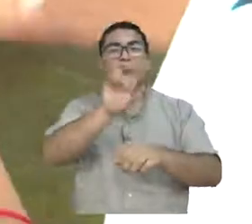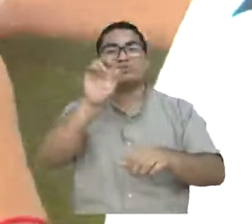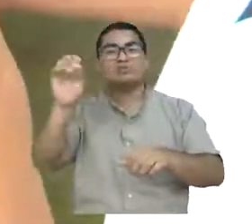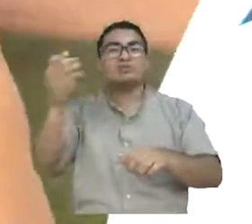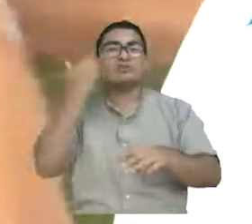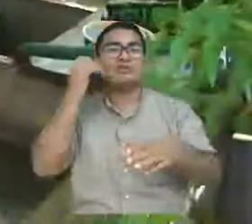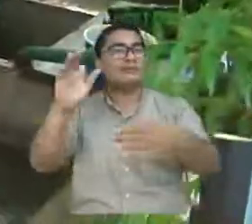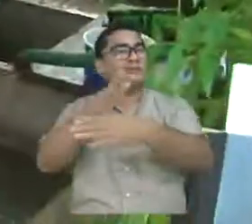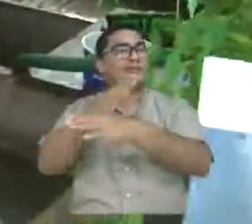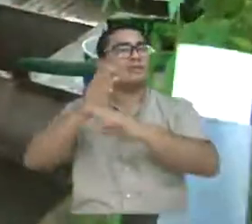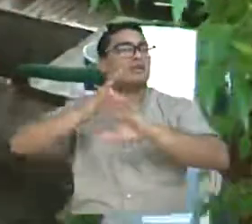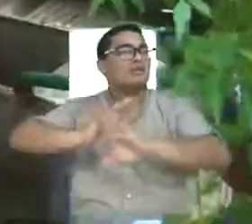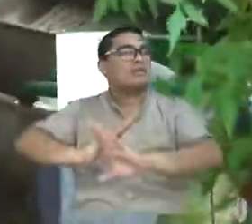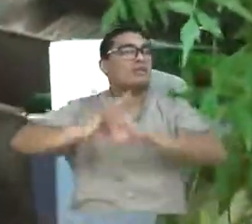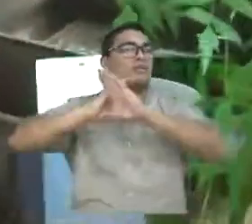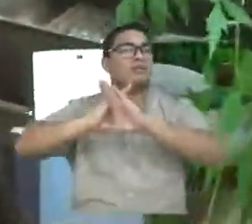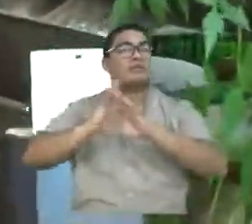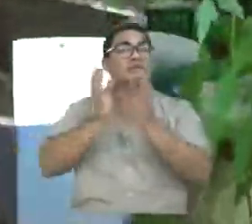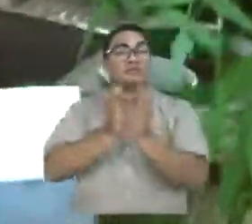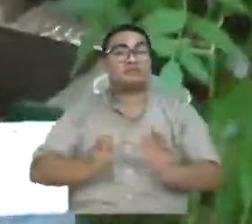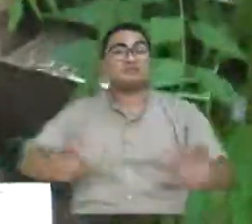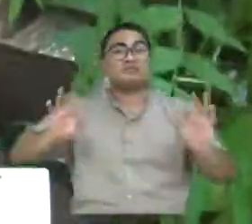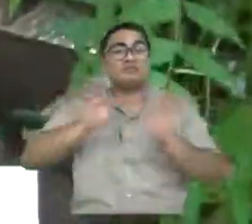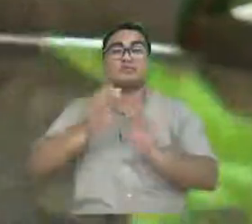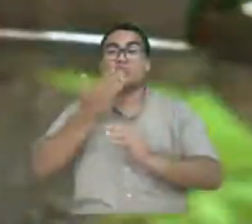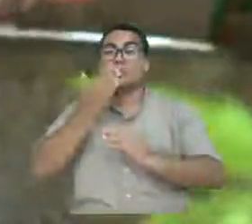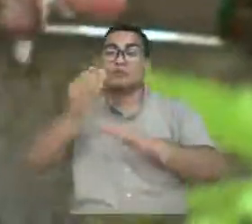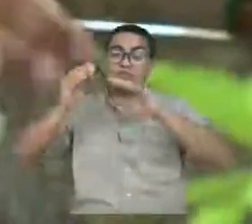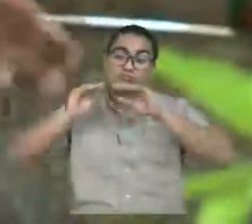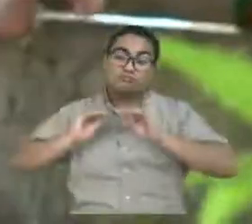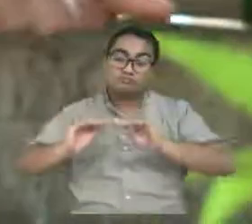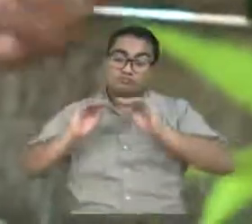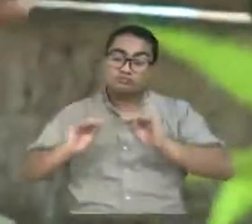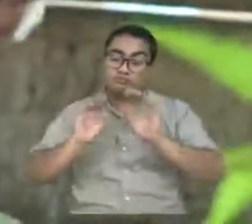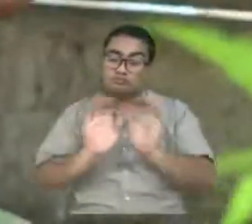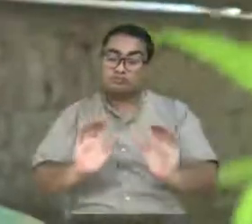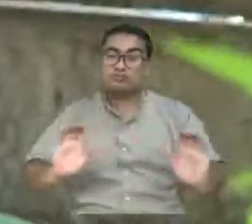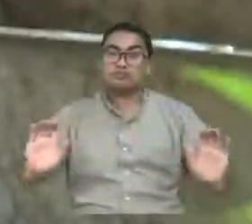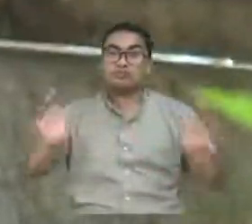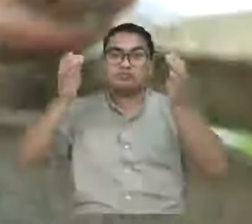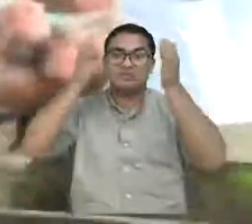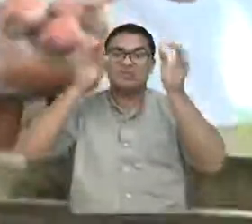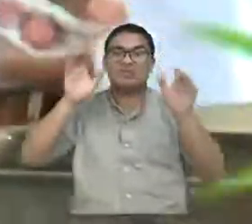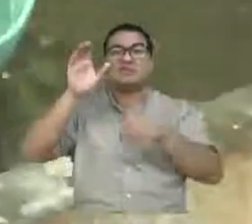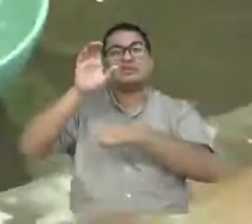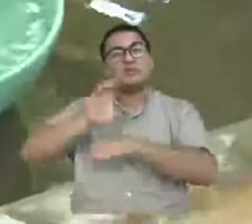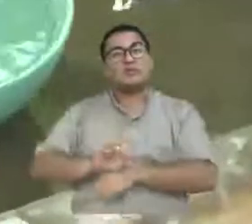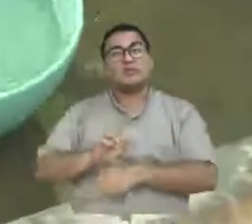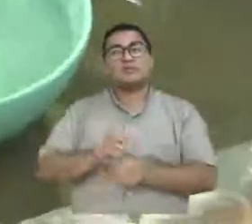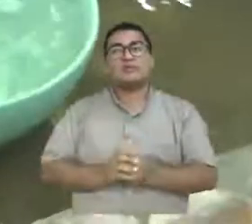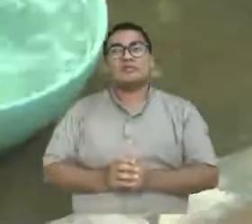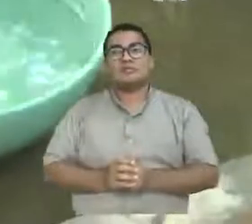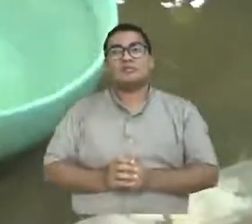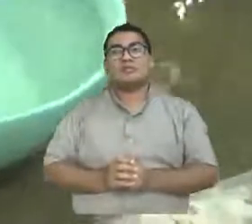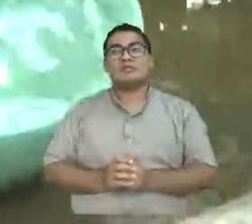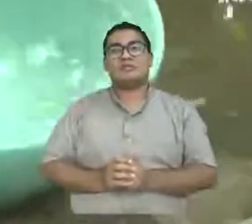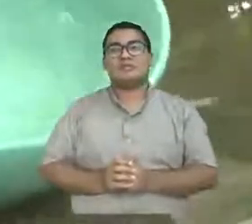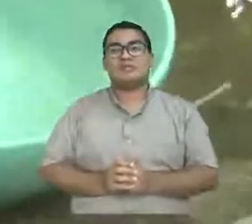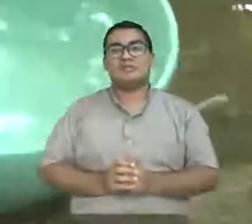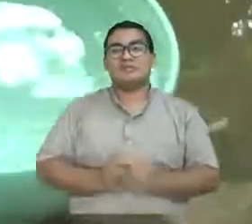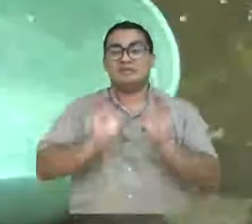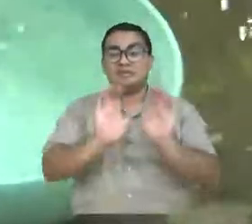enfermedades, esto sería muy bueno. Crear ese hábito, esa cultura de los niños. Los niños son como la esponja, van